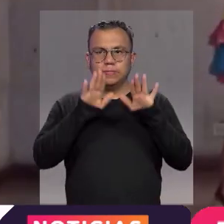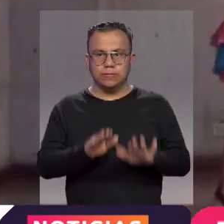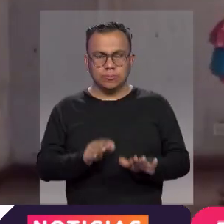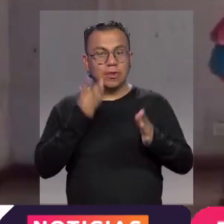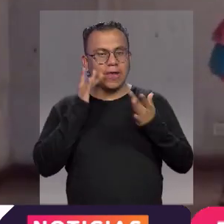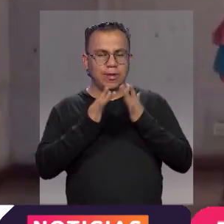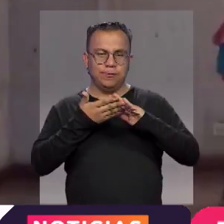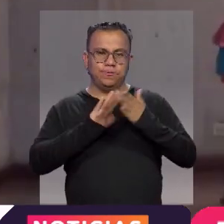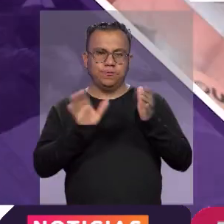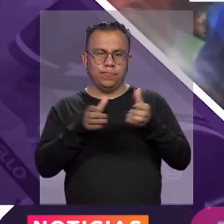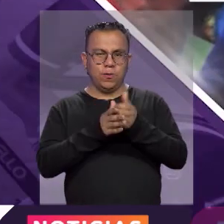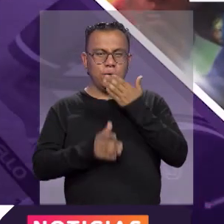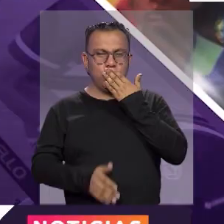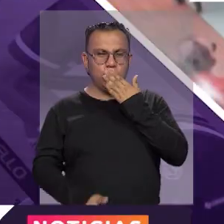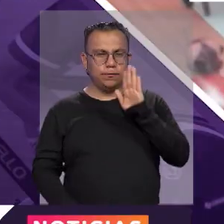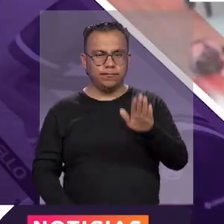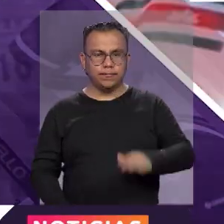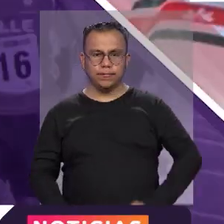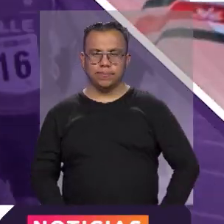la etnia.